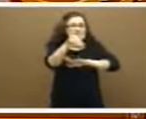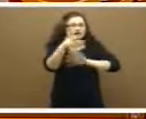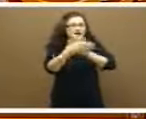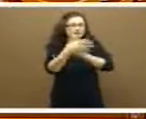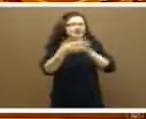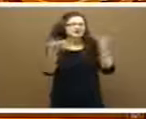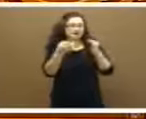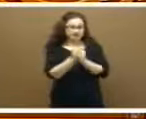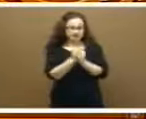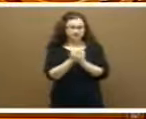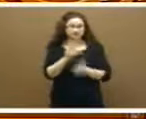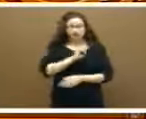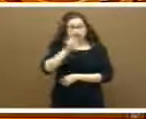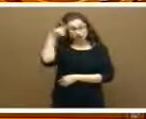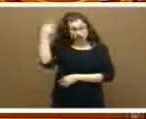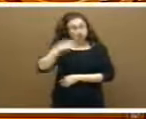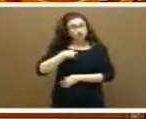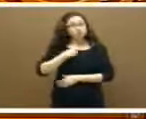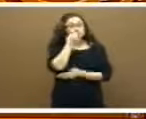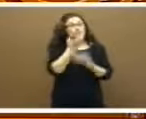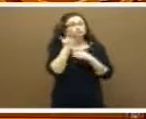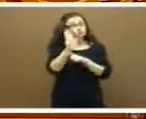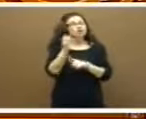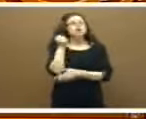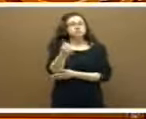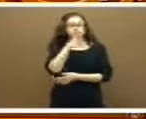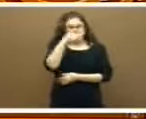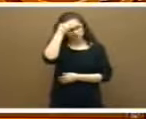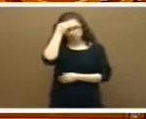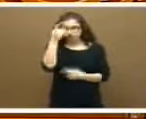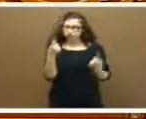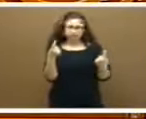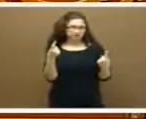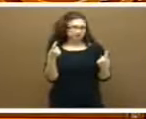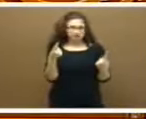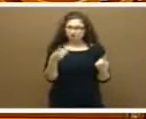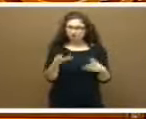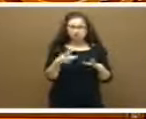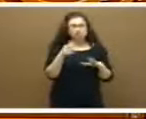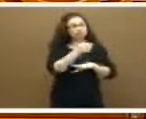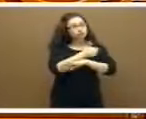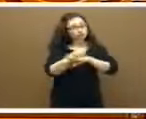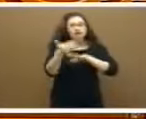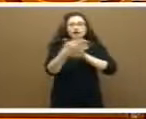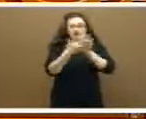su propuesta porque consideramos que es imprescindible que ahora mismo los ciudadanos sean escuchados y que